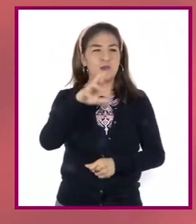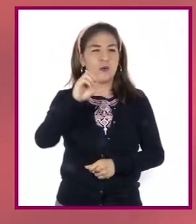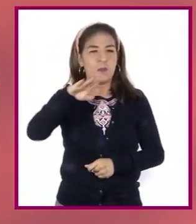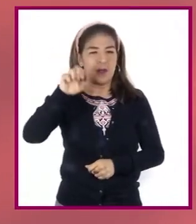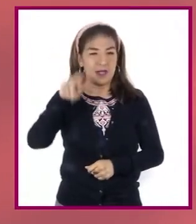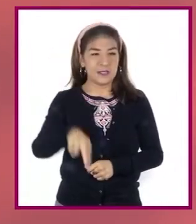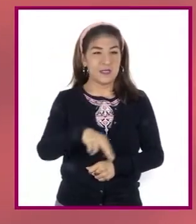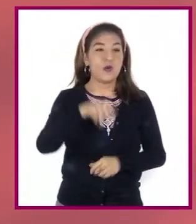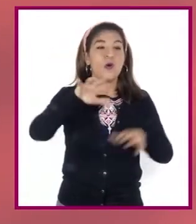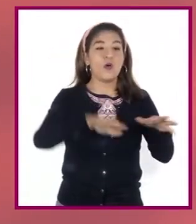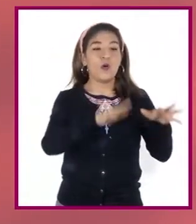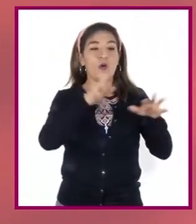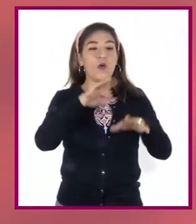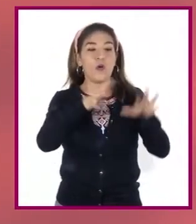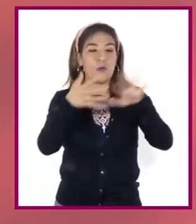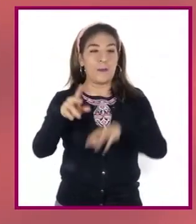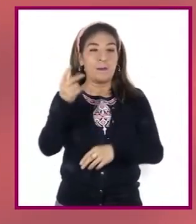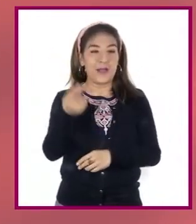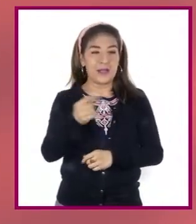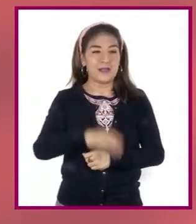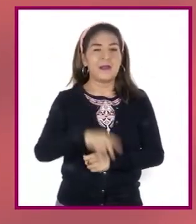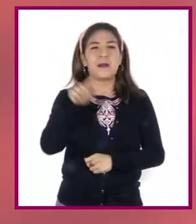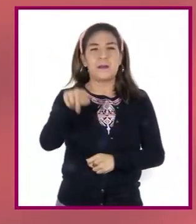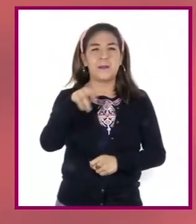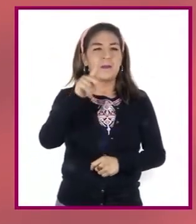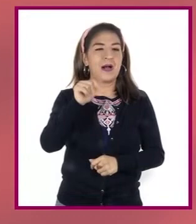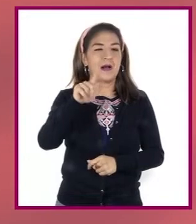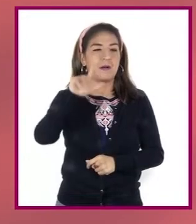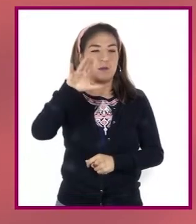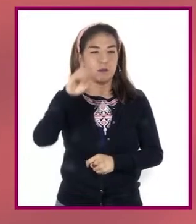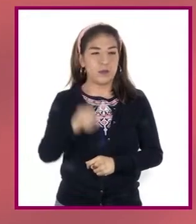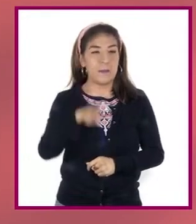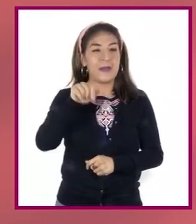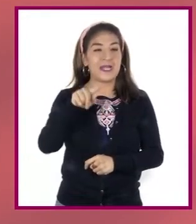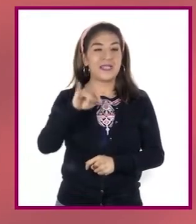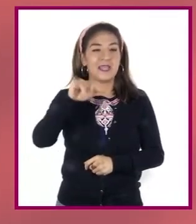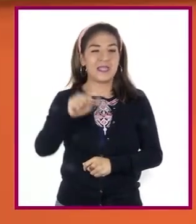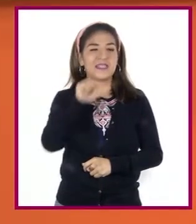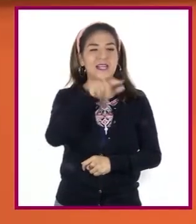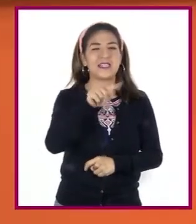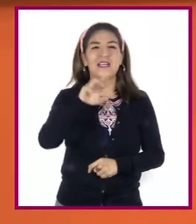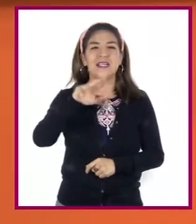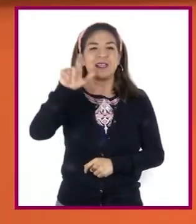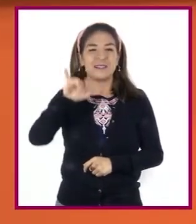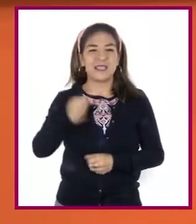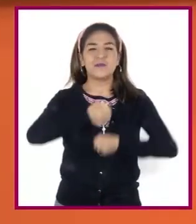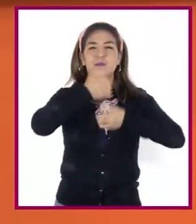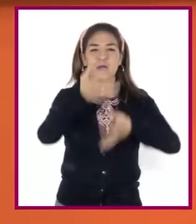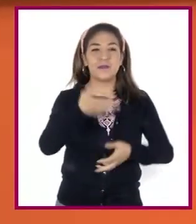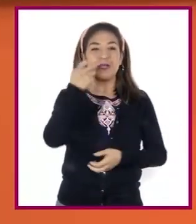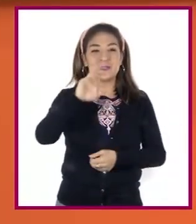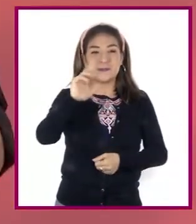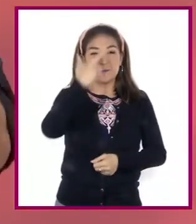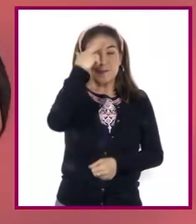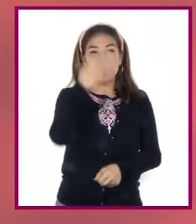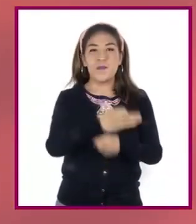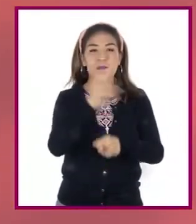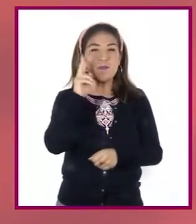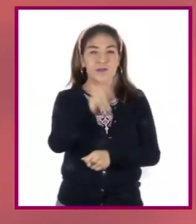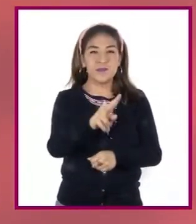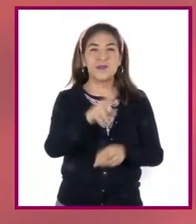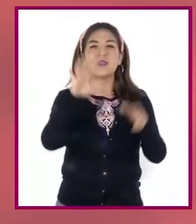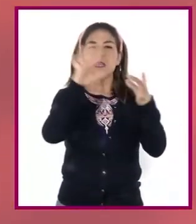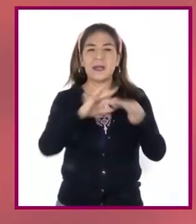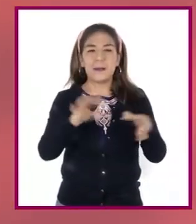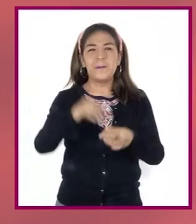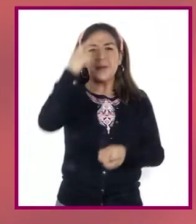de Pablo Neruda. Y Ataraxia, de Matías York Castro Slim. Recuerden que todo lo que vean es para